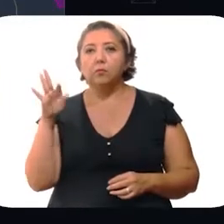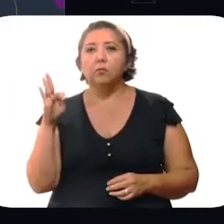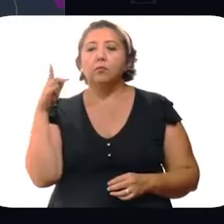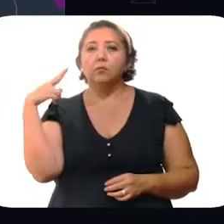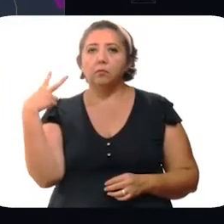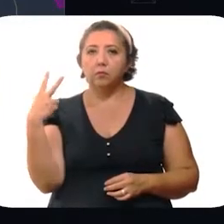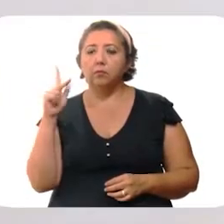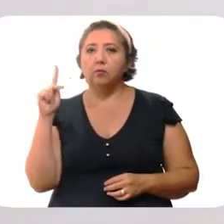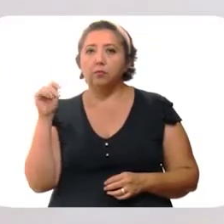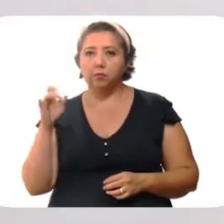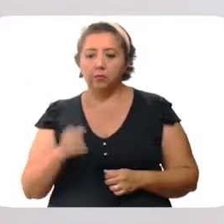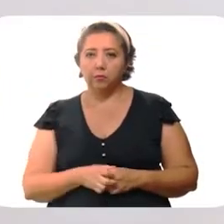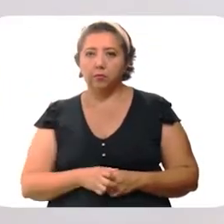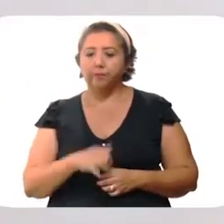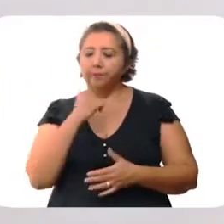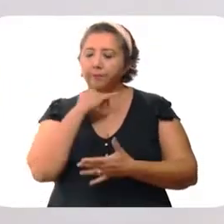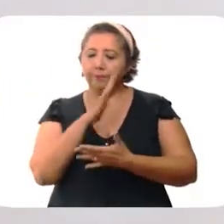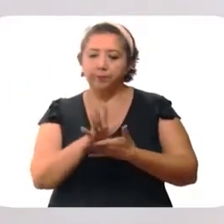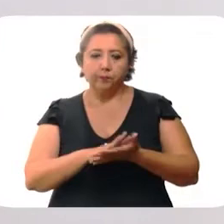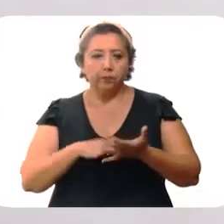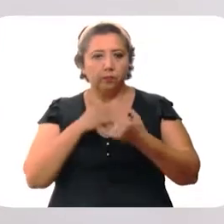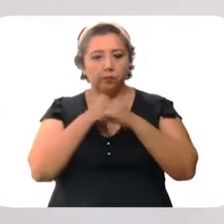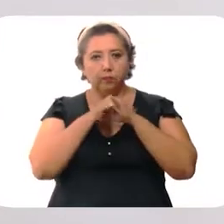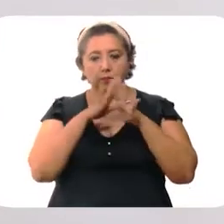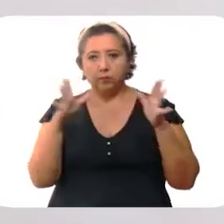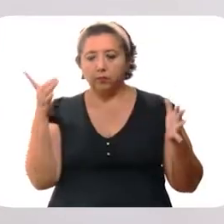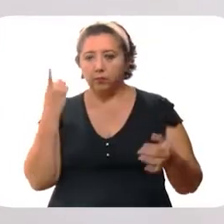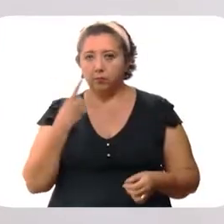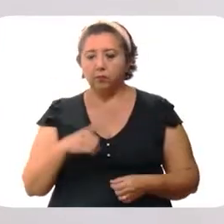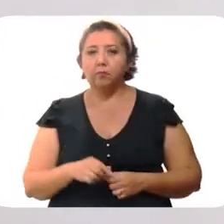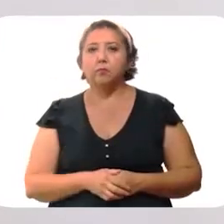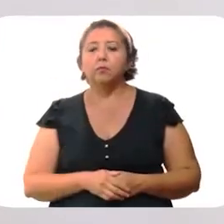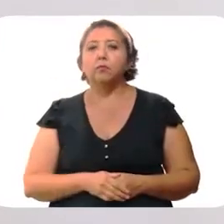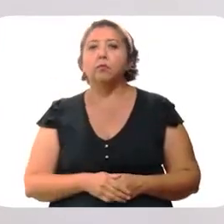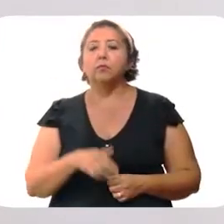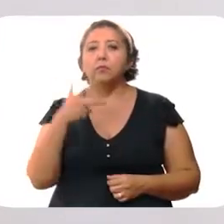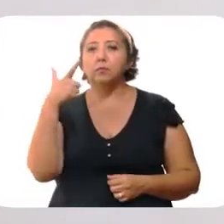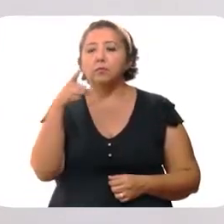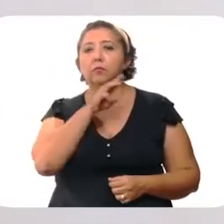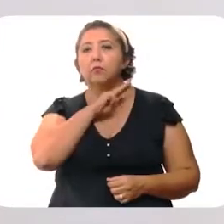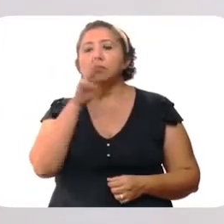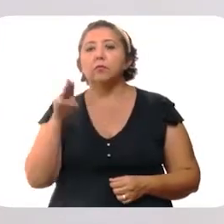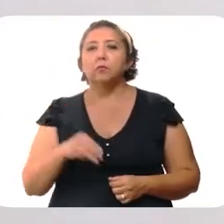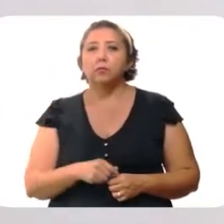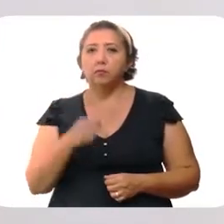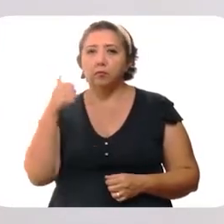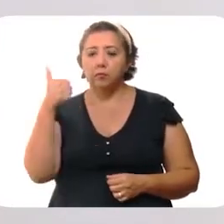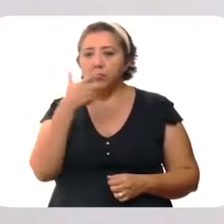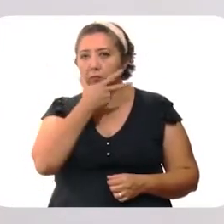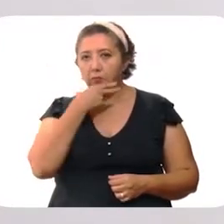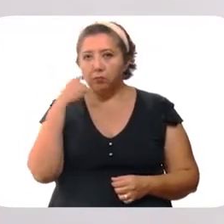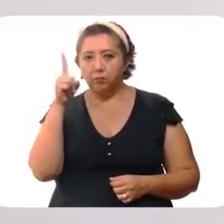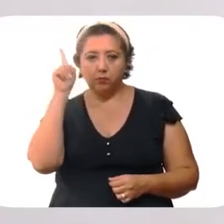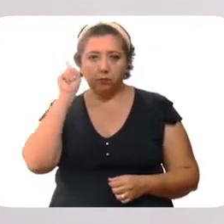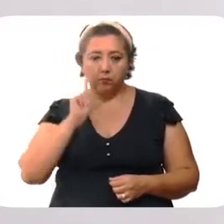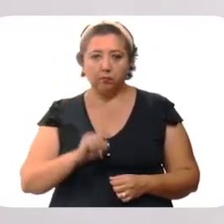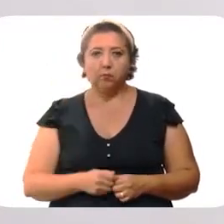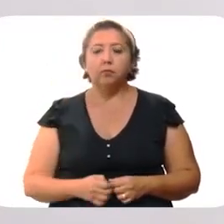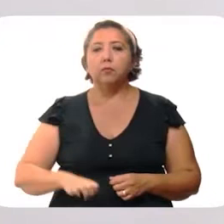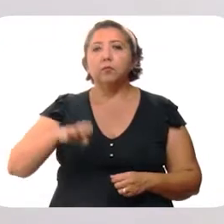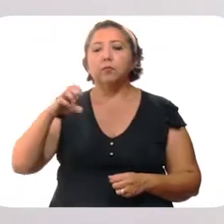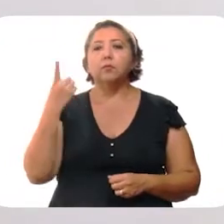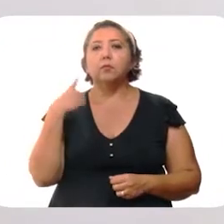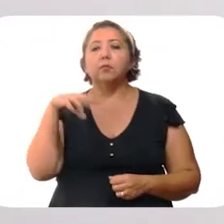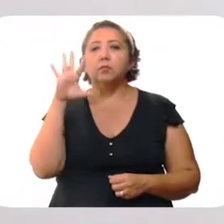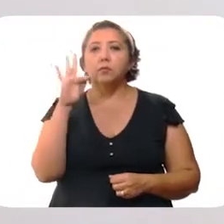zona poniente. Lamentablemente en este parte médico informamos de 7 fallecimientos, son 6 hombres y una mujer de un rango de edad